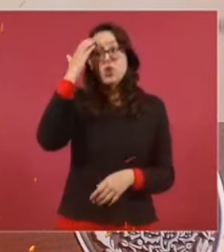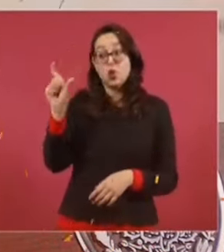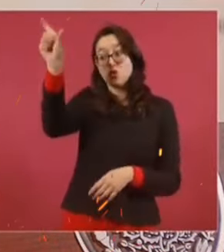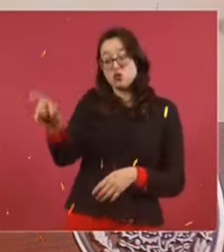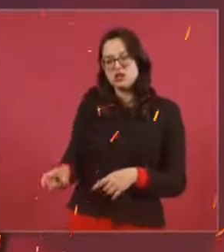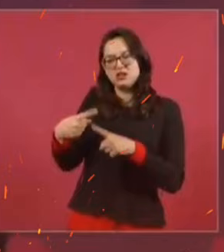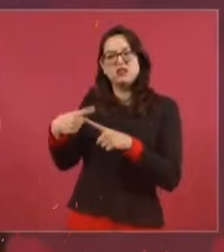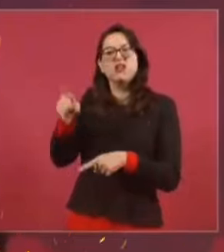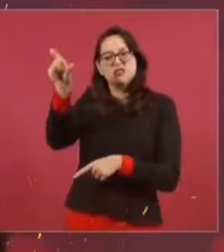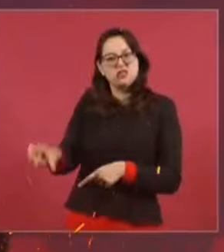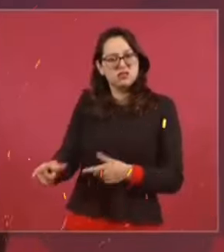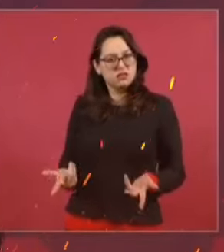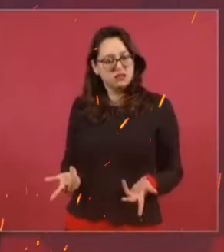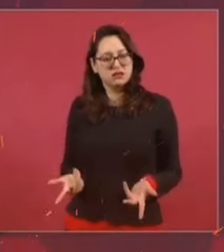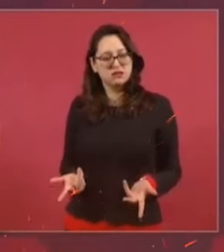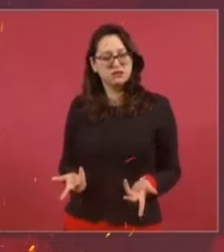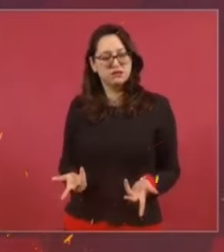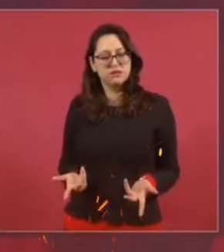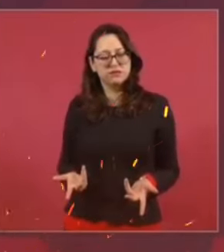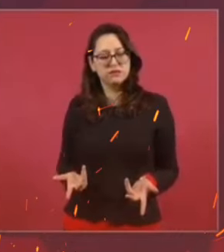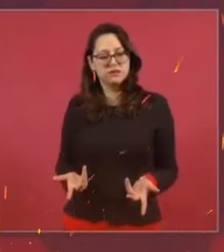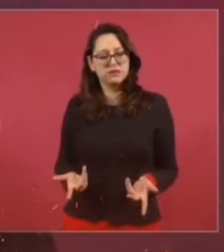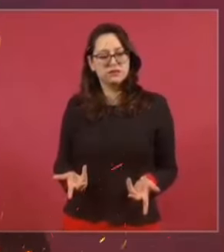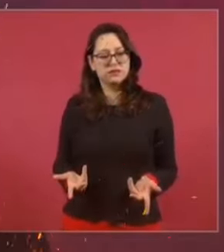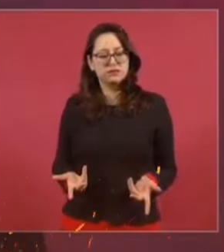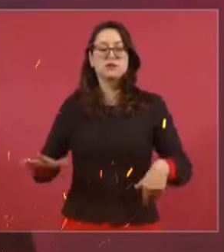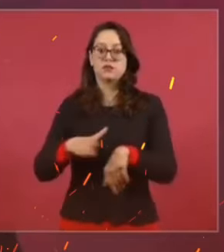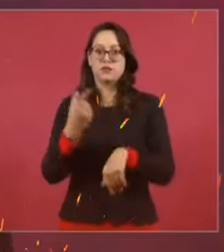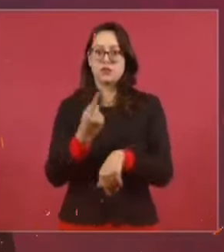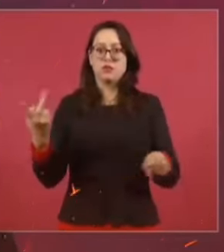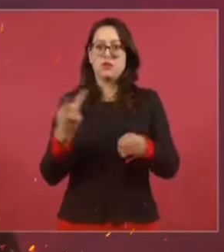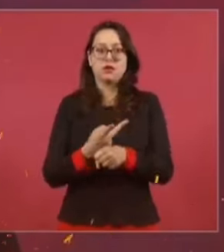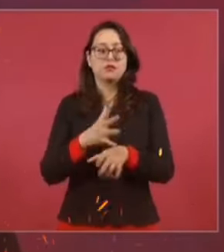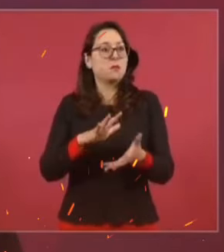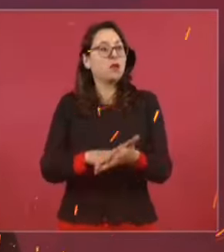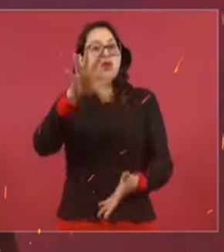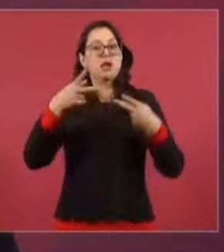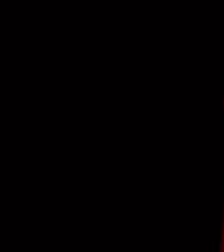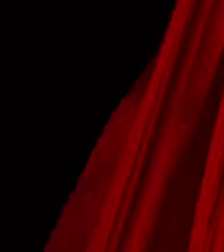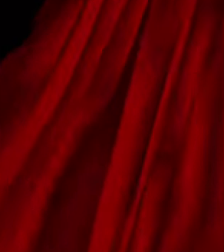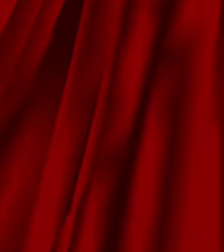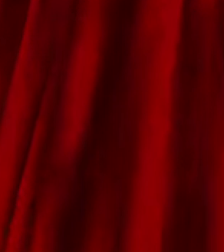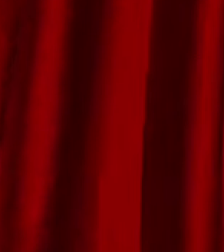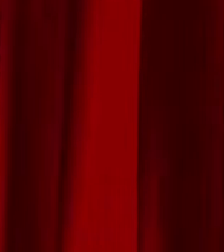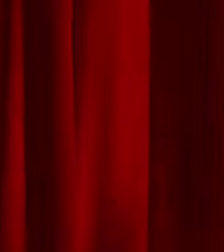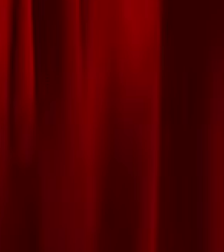nada más están para sacar resoluciones en favor de minorías, de la delincuencia.